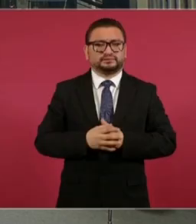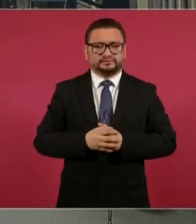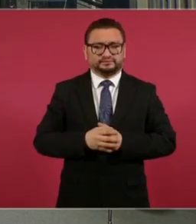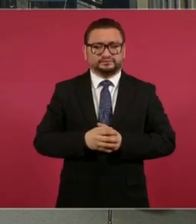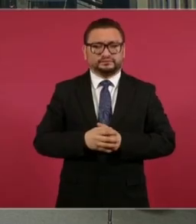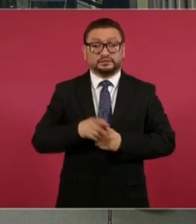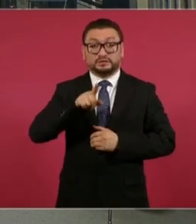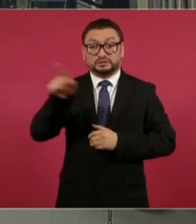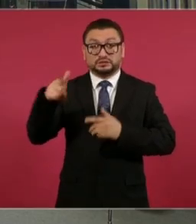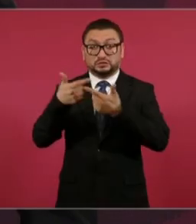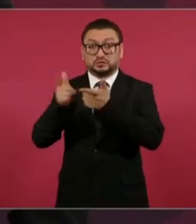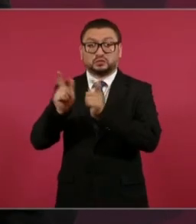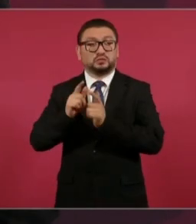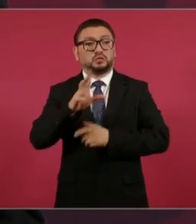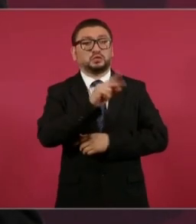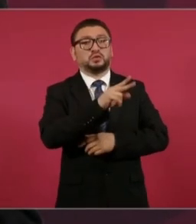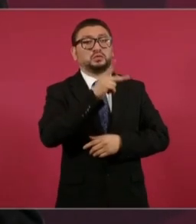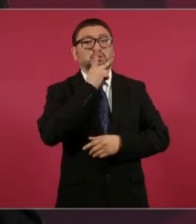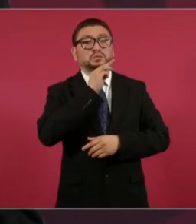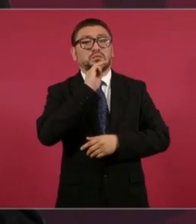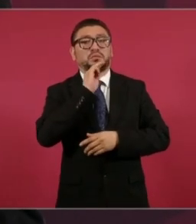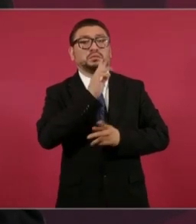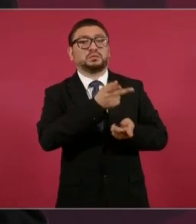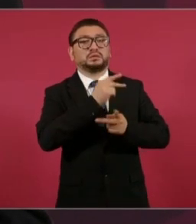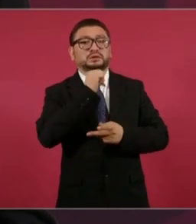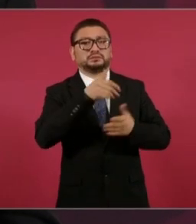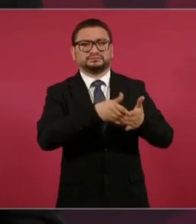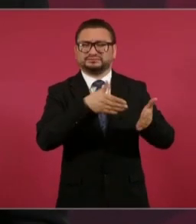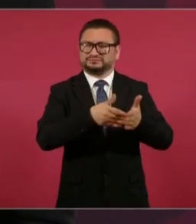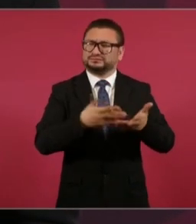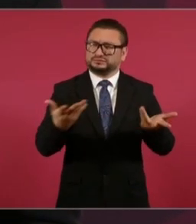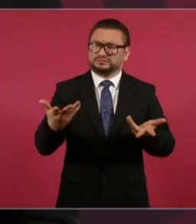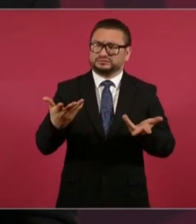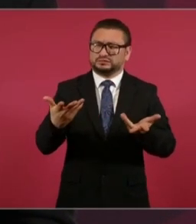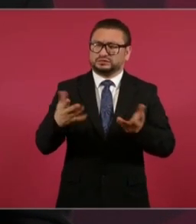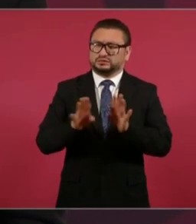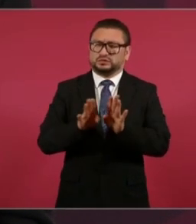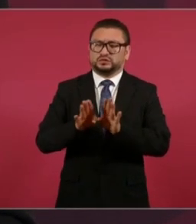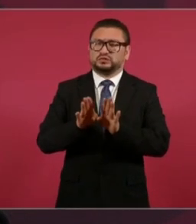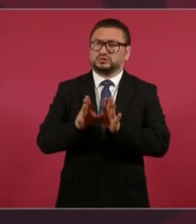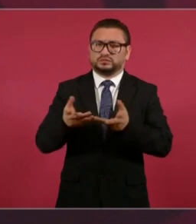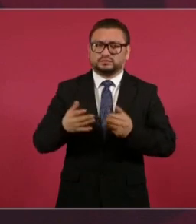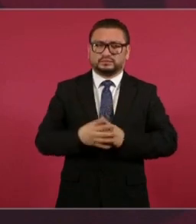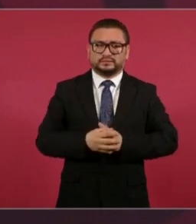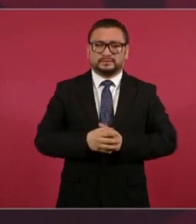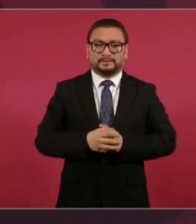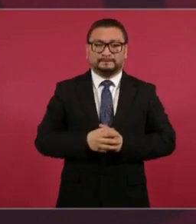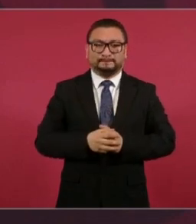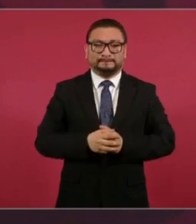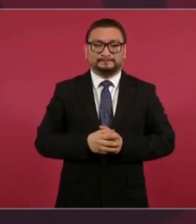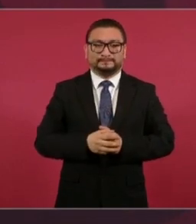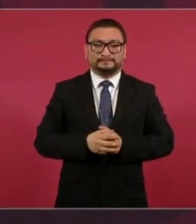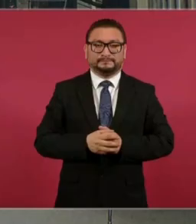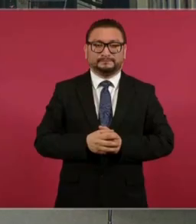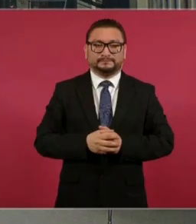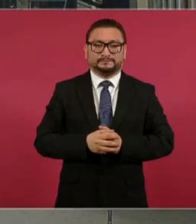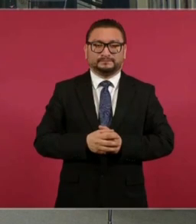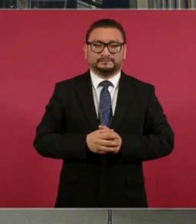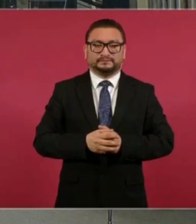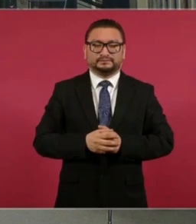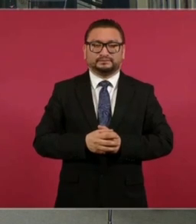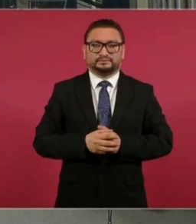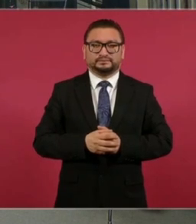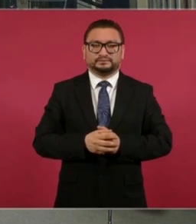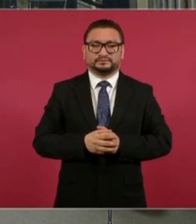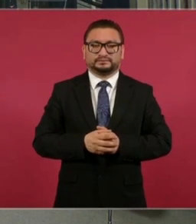y lo impiden eso de de igual dices